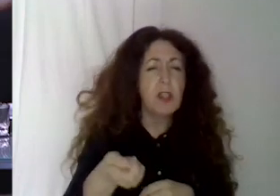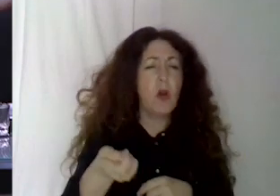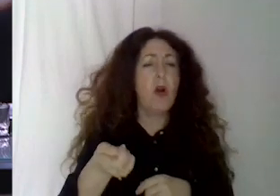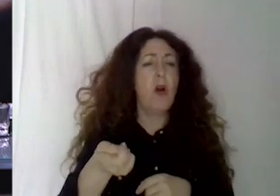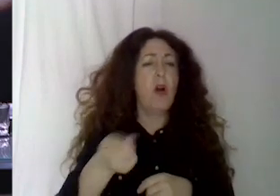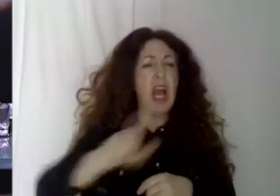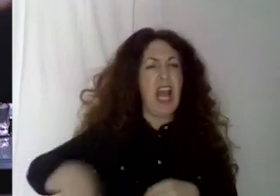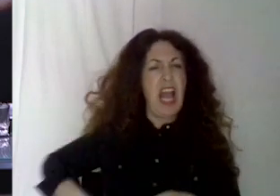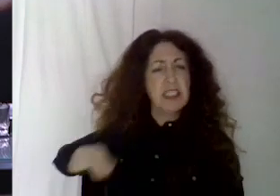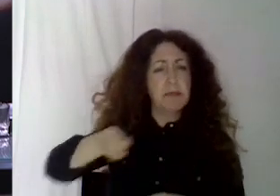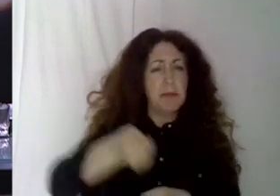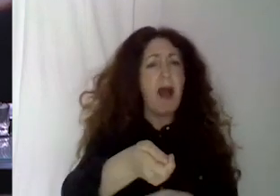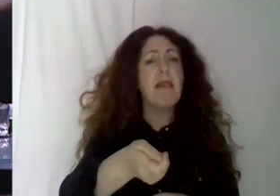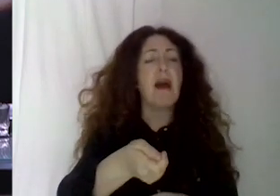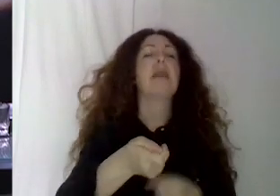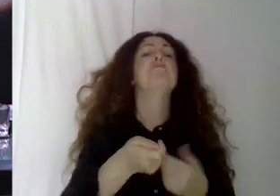Sí.